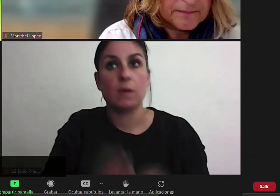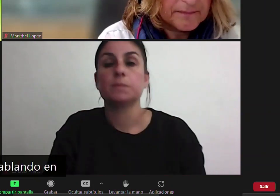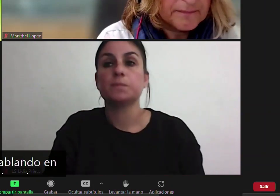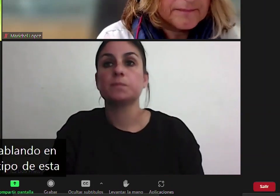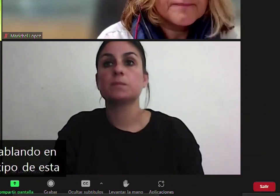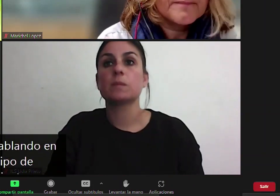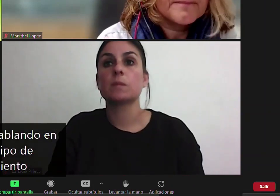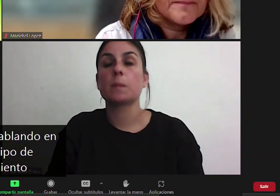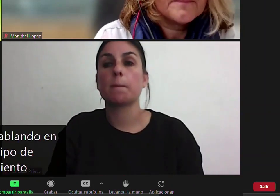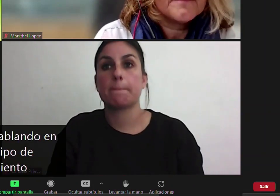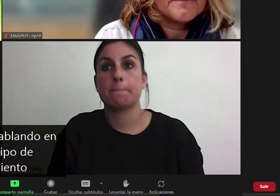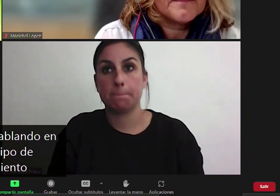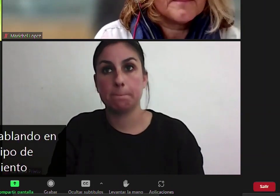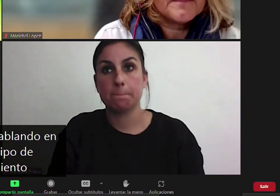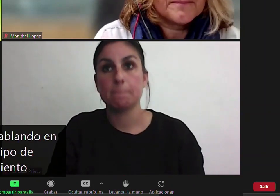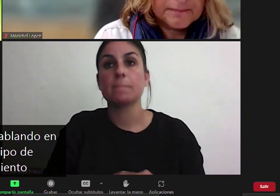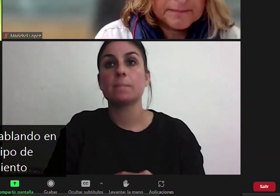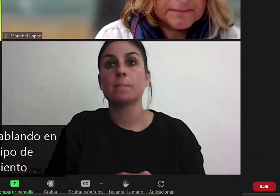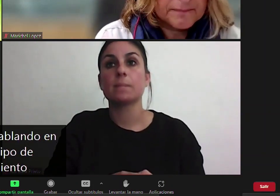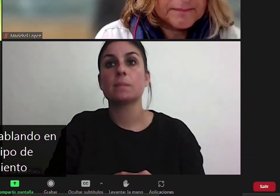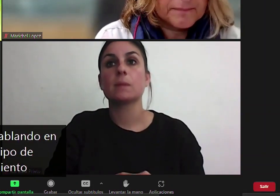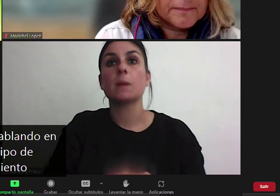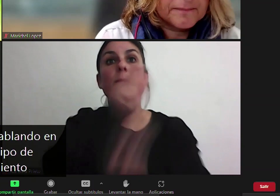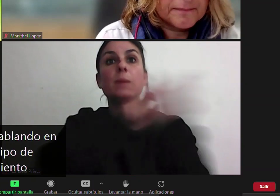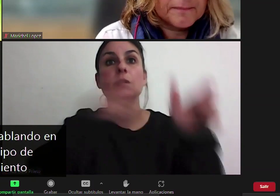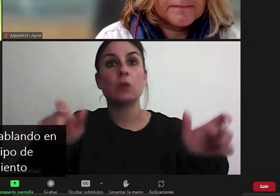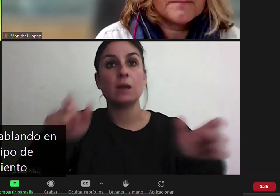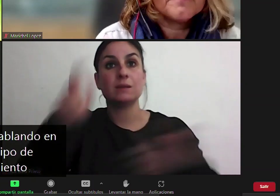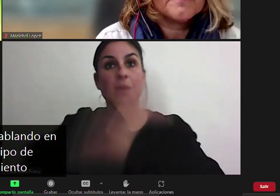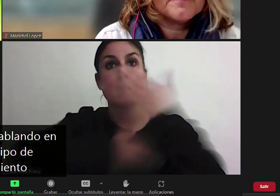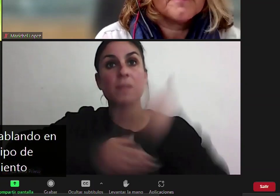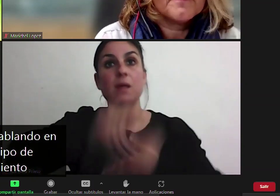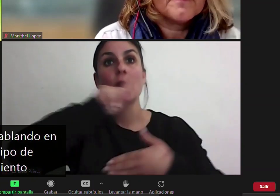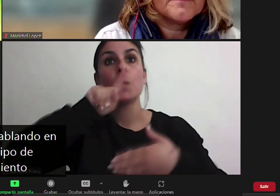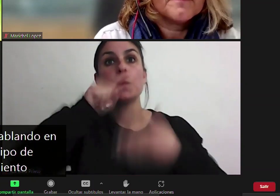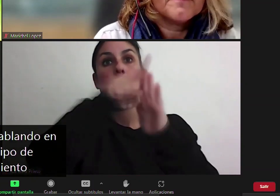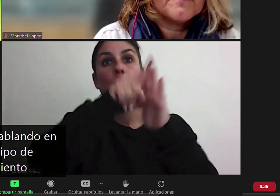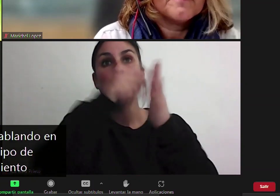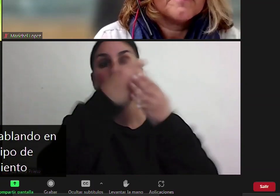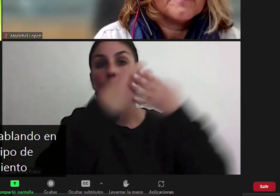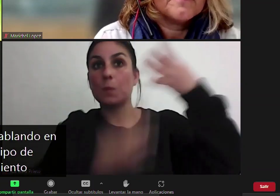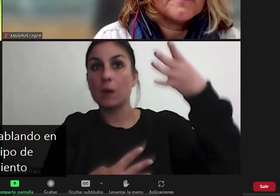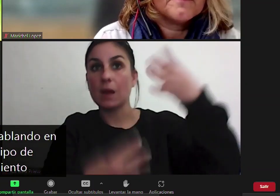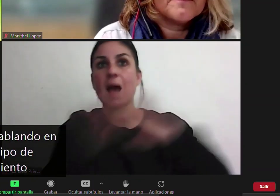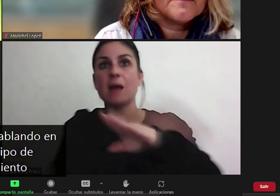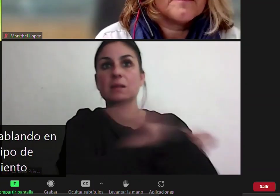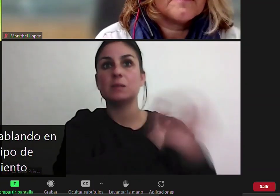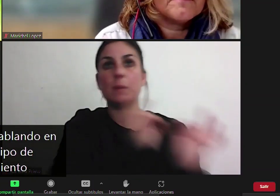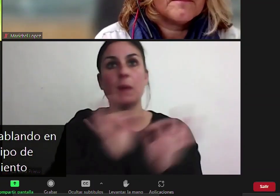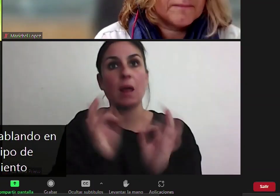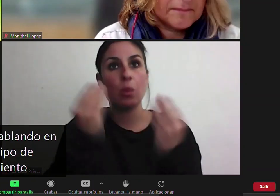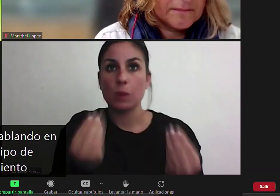tener preparado un listado de personas con discapacidad que se encuentran en un lugar turístico, ¿vale? Por si hay algún problema